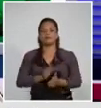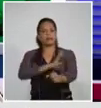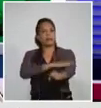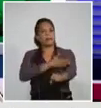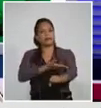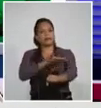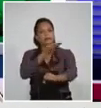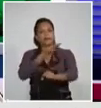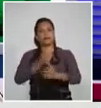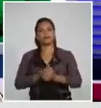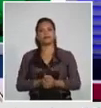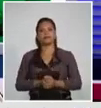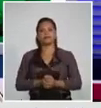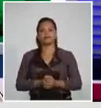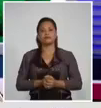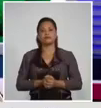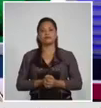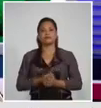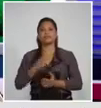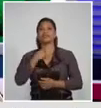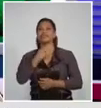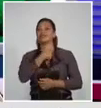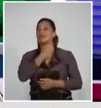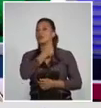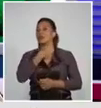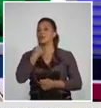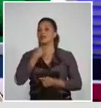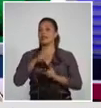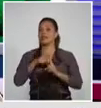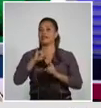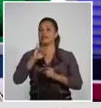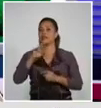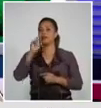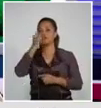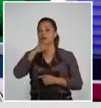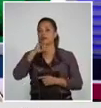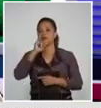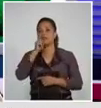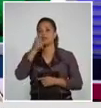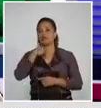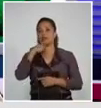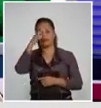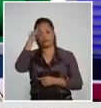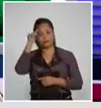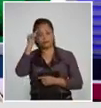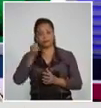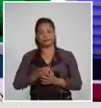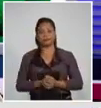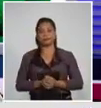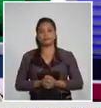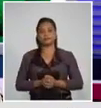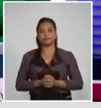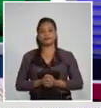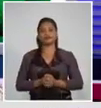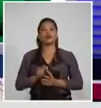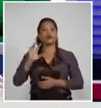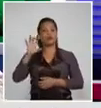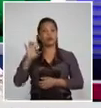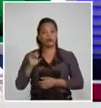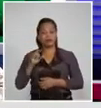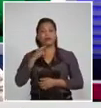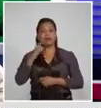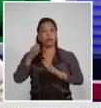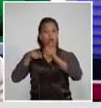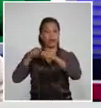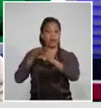arterial, hipotiroidismo, una enfermedad renal crónica, un tumor de hipófisis que ya había sido operado.